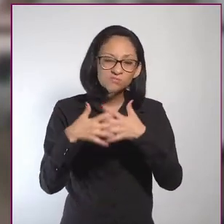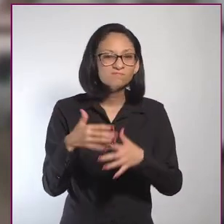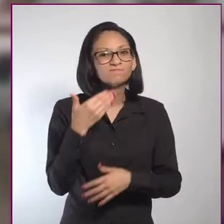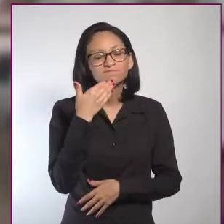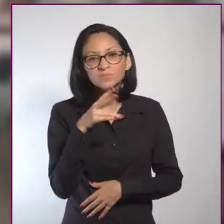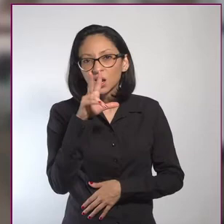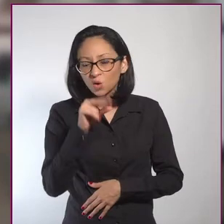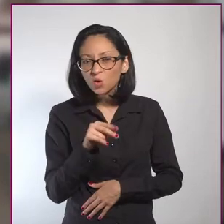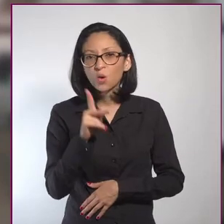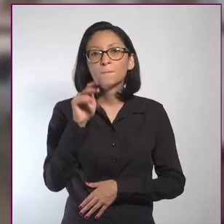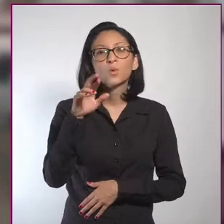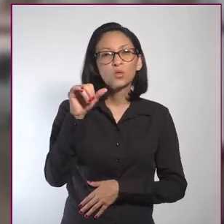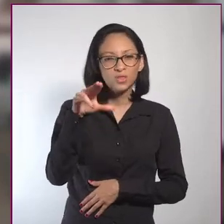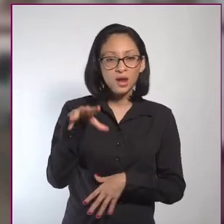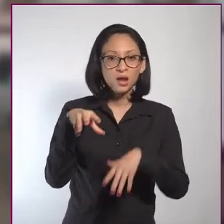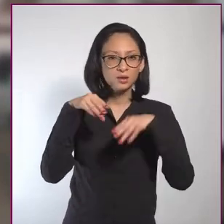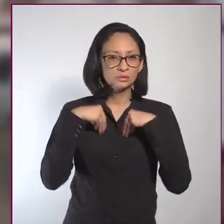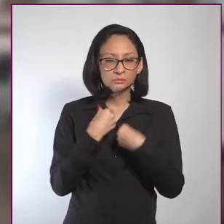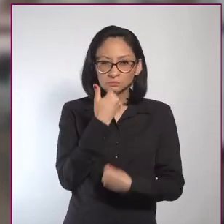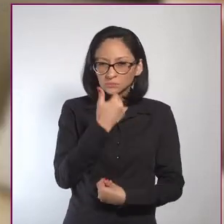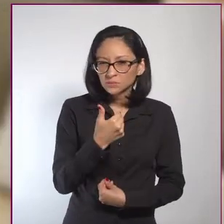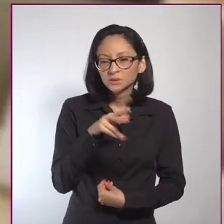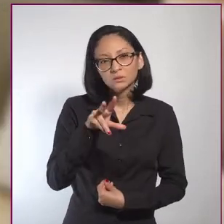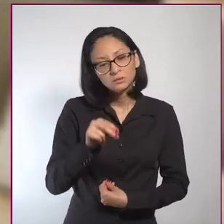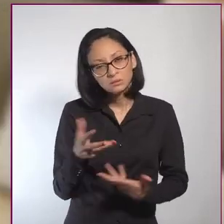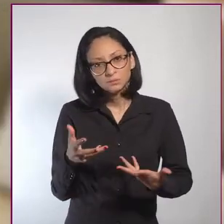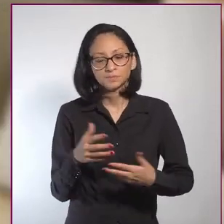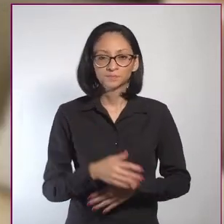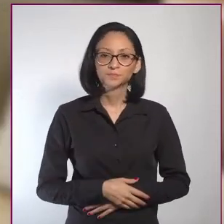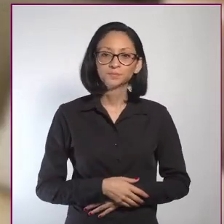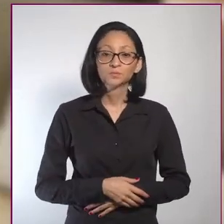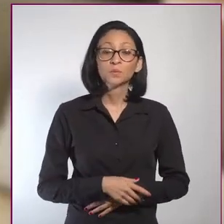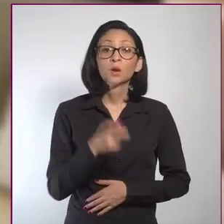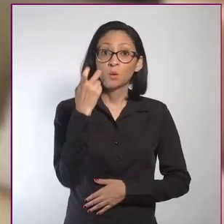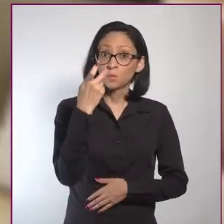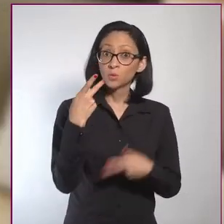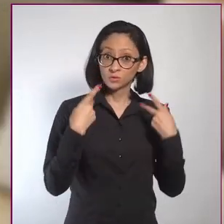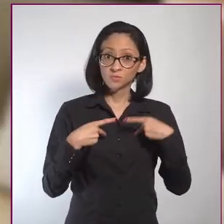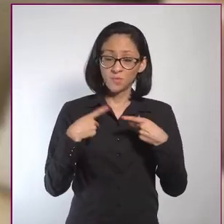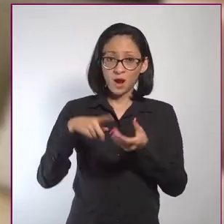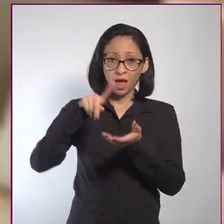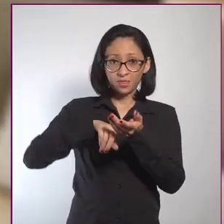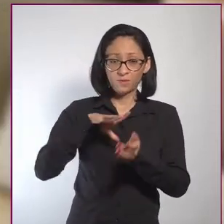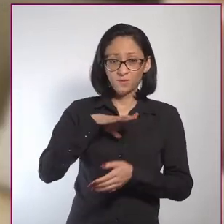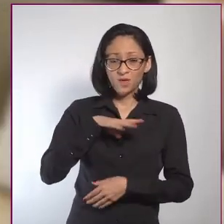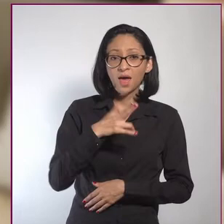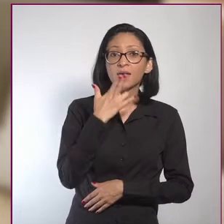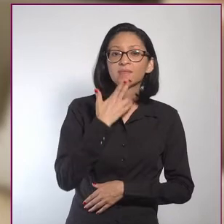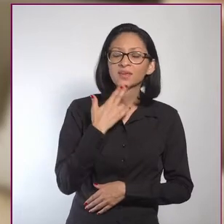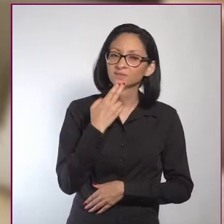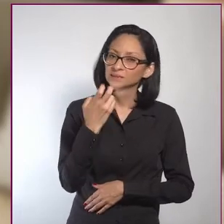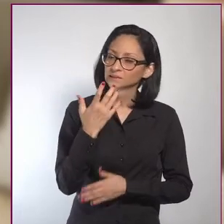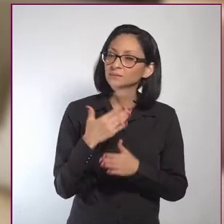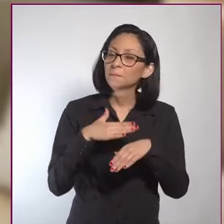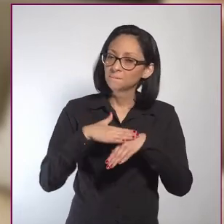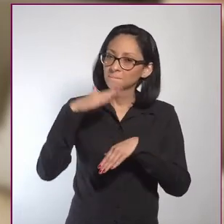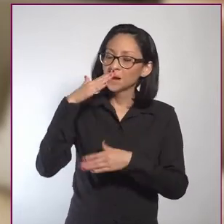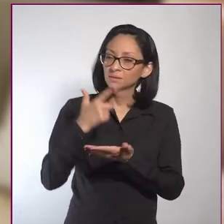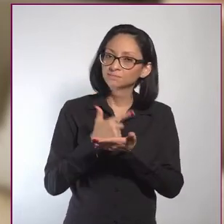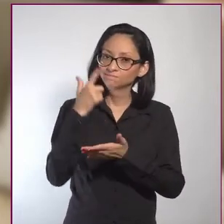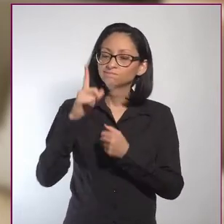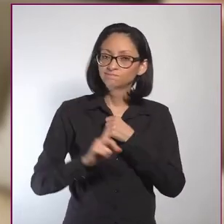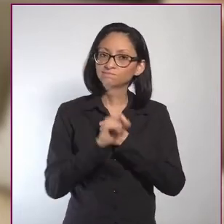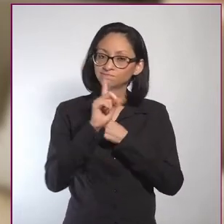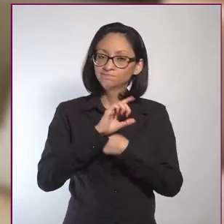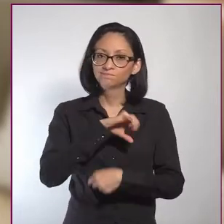proteínas y células en nuestro cuerpo. Por eso, las personas que viven con diabetes tienen un riesgo elevado de padecer problemas